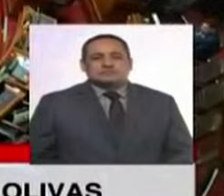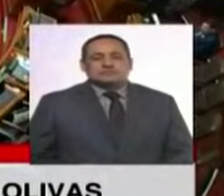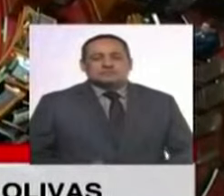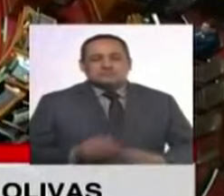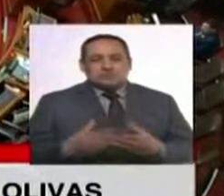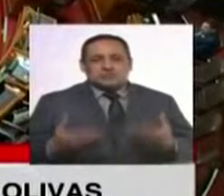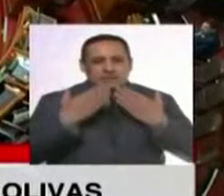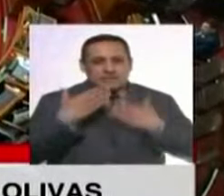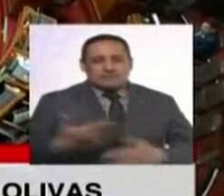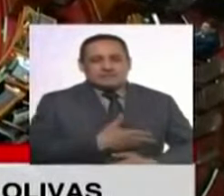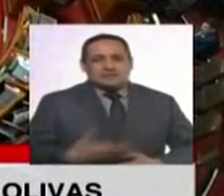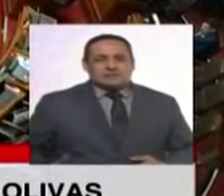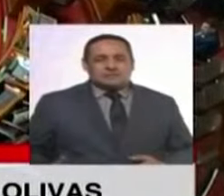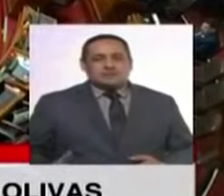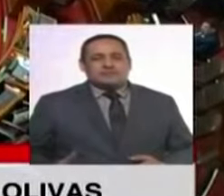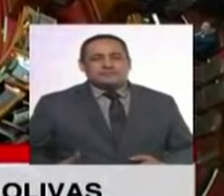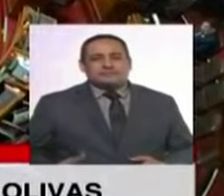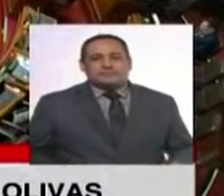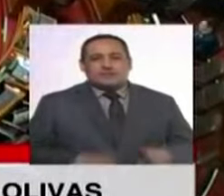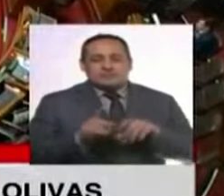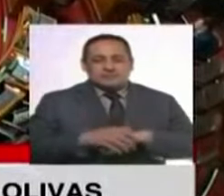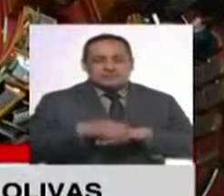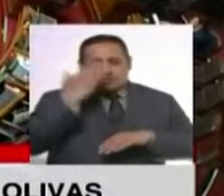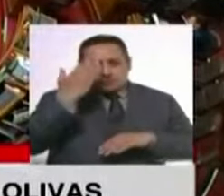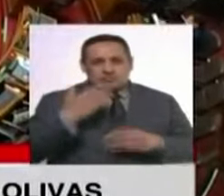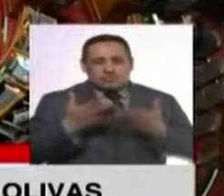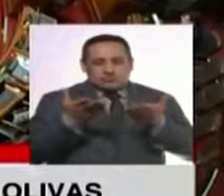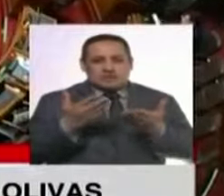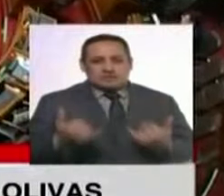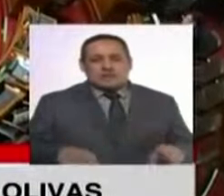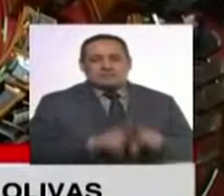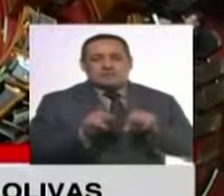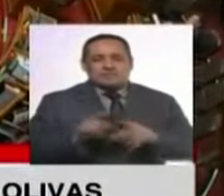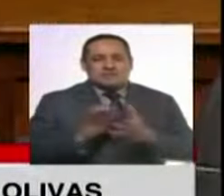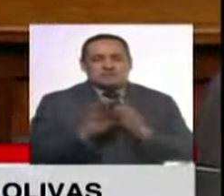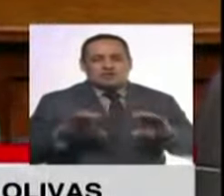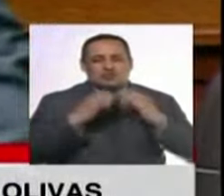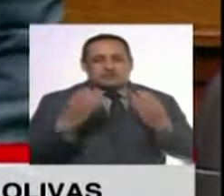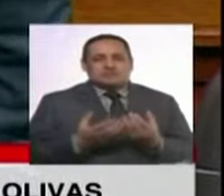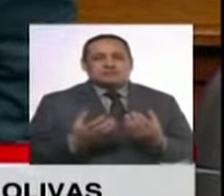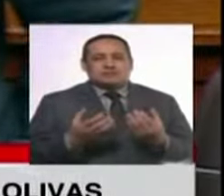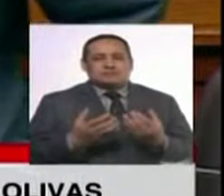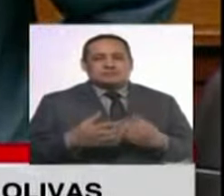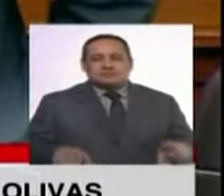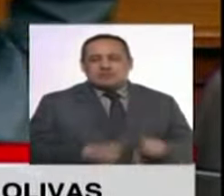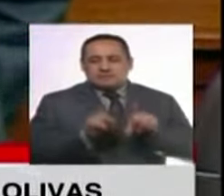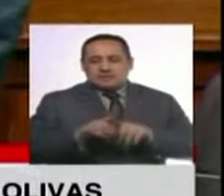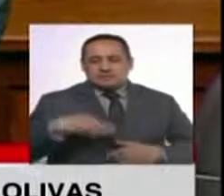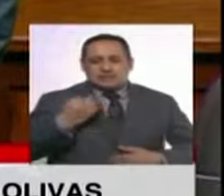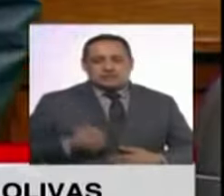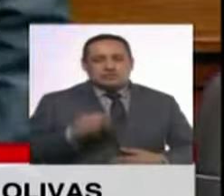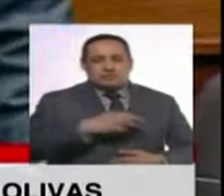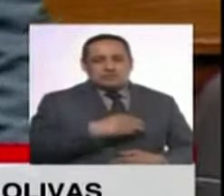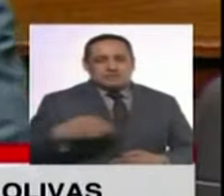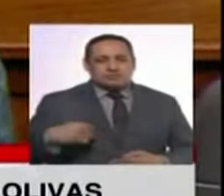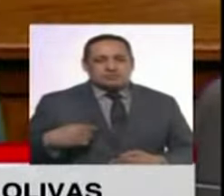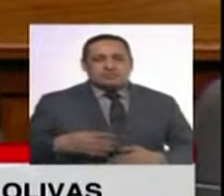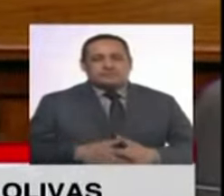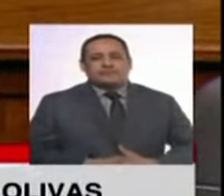Gracias presidenta saludando también por intermedio de ustedes a mis colegas congresistas al Señor ministro